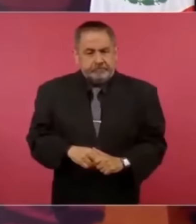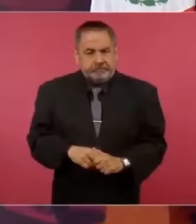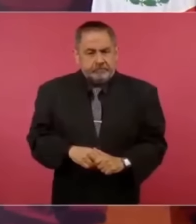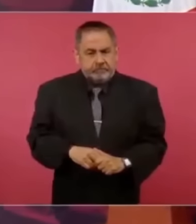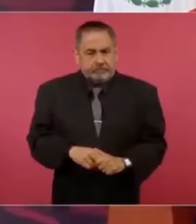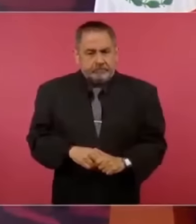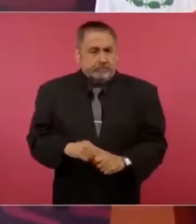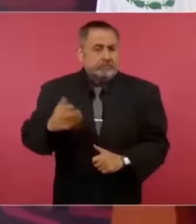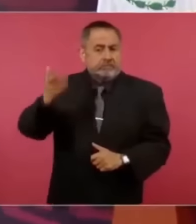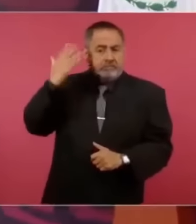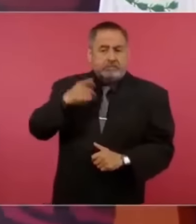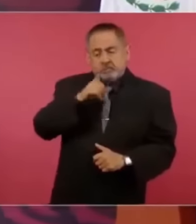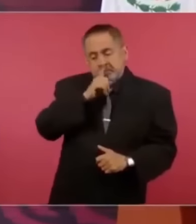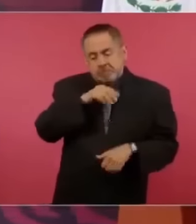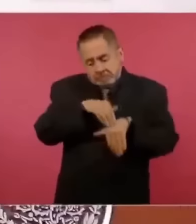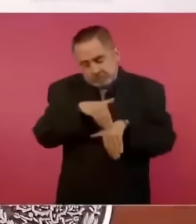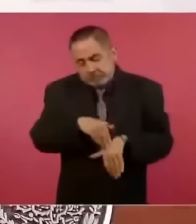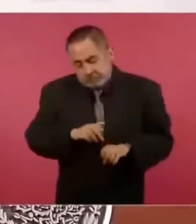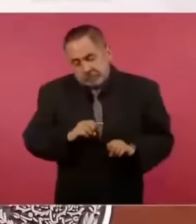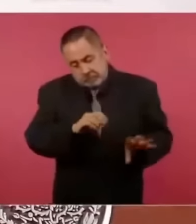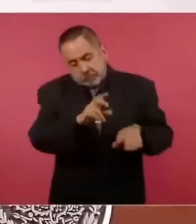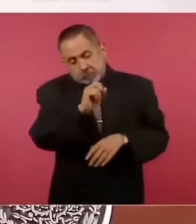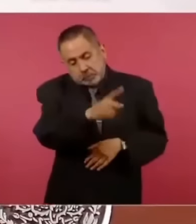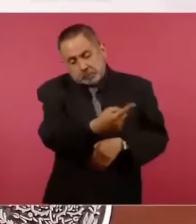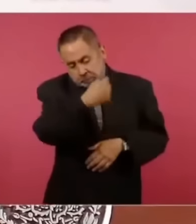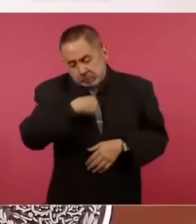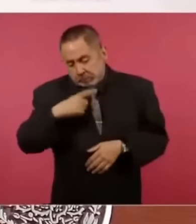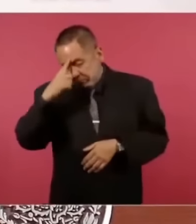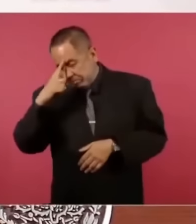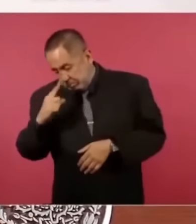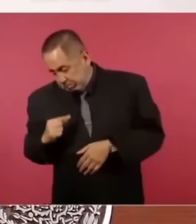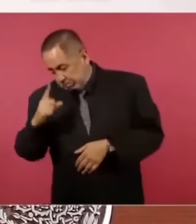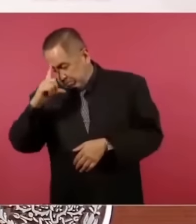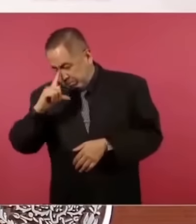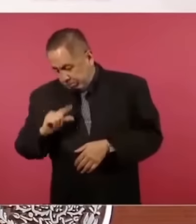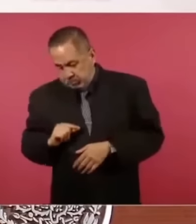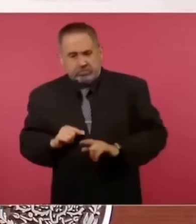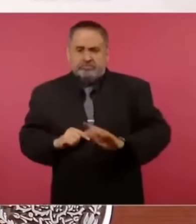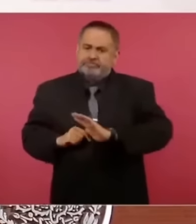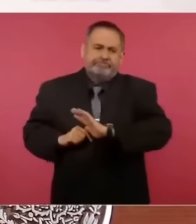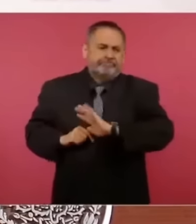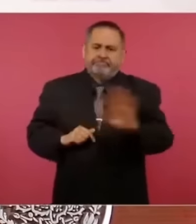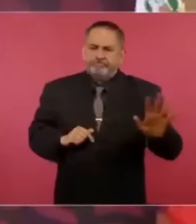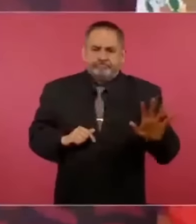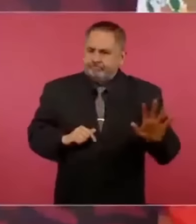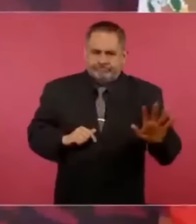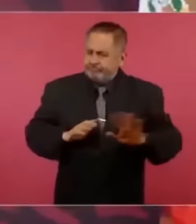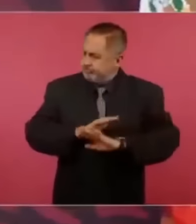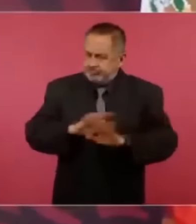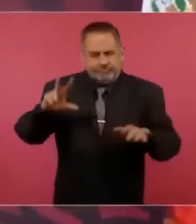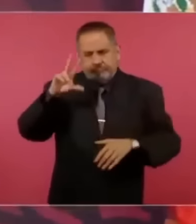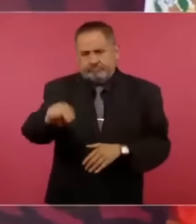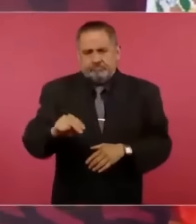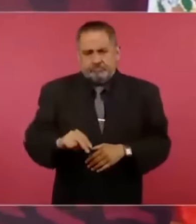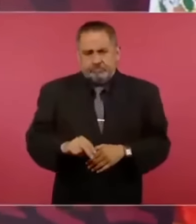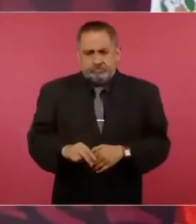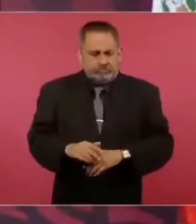se permitía que se humillara a México